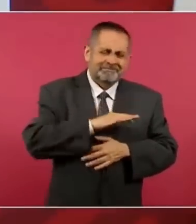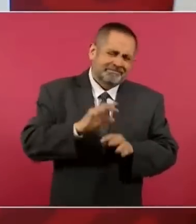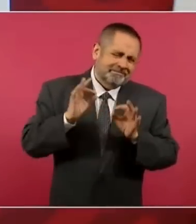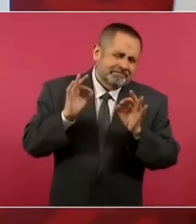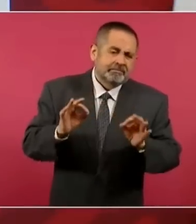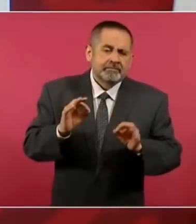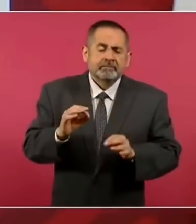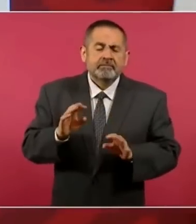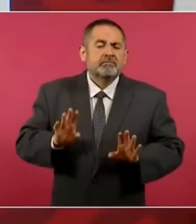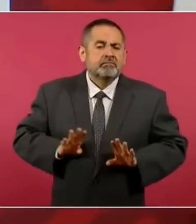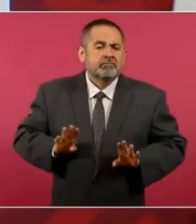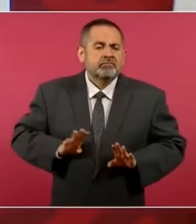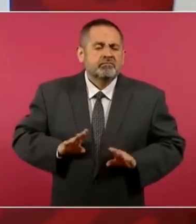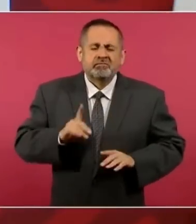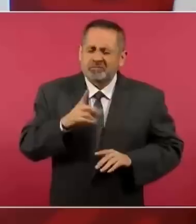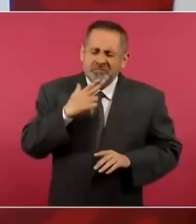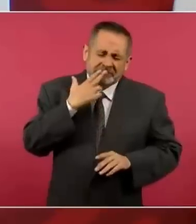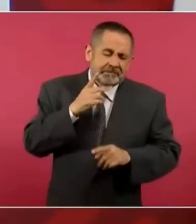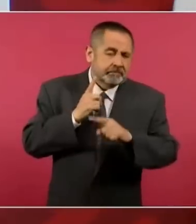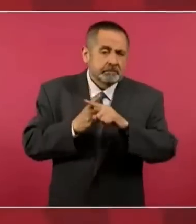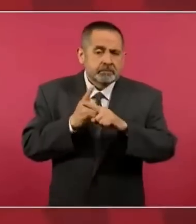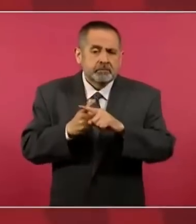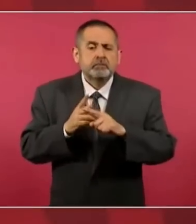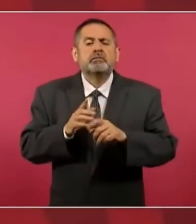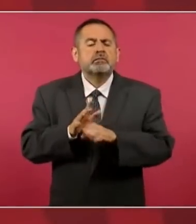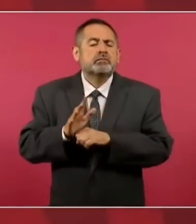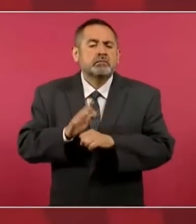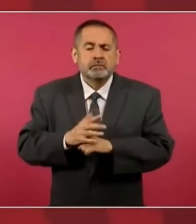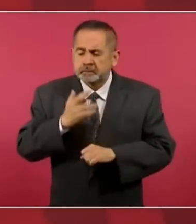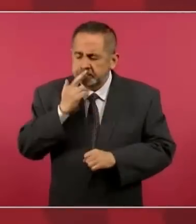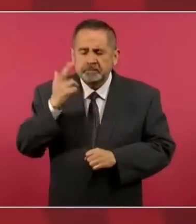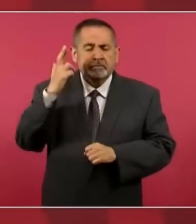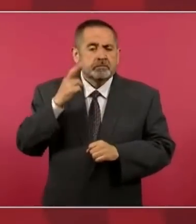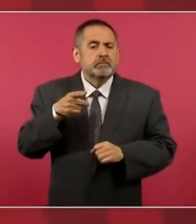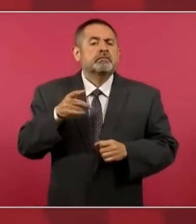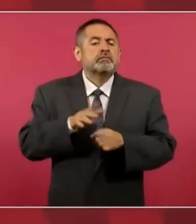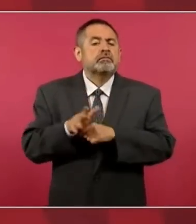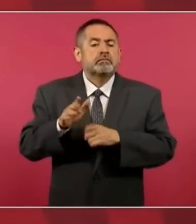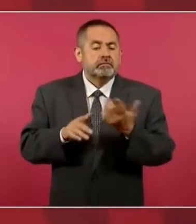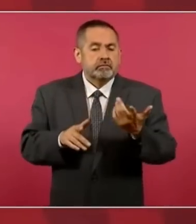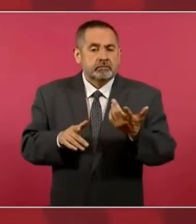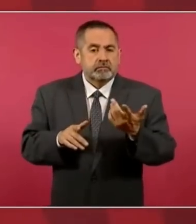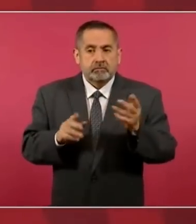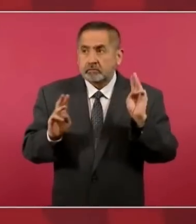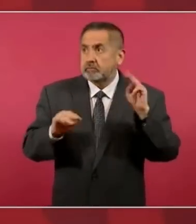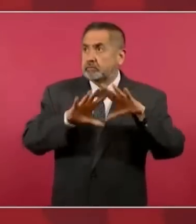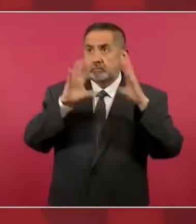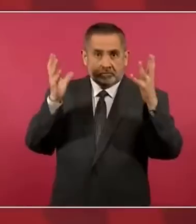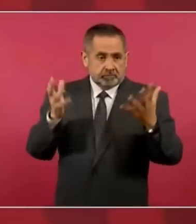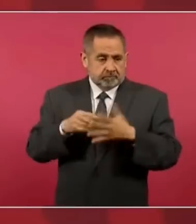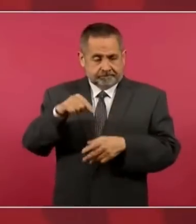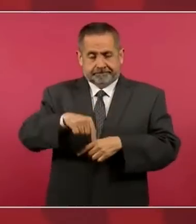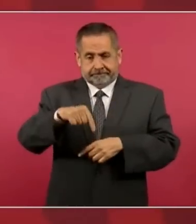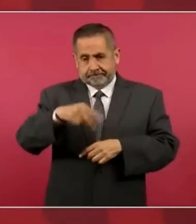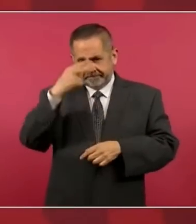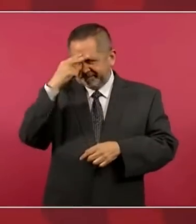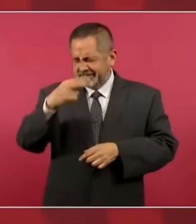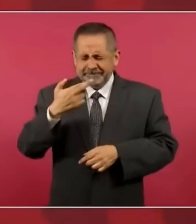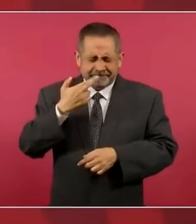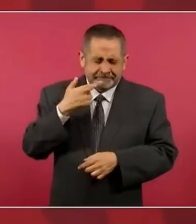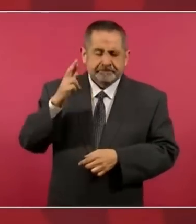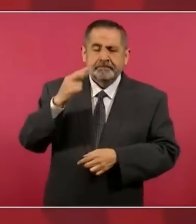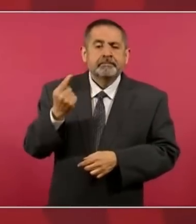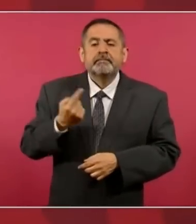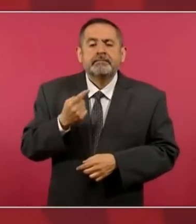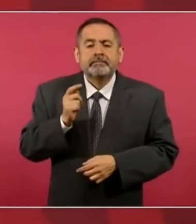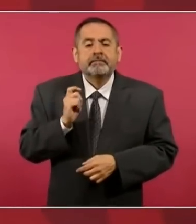ventaja comparativa excepcional en el Concierto de las Naciones.